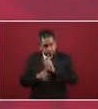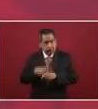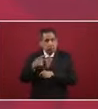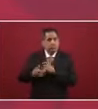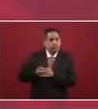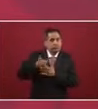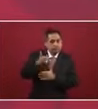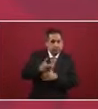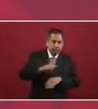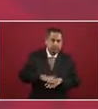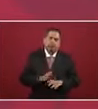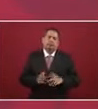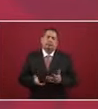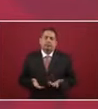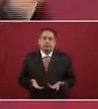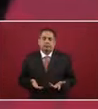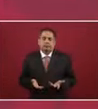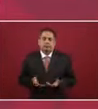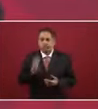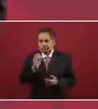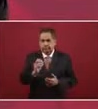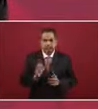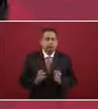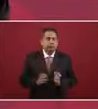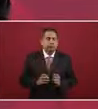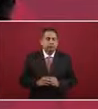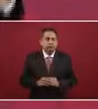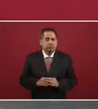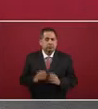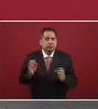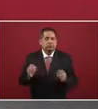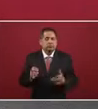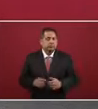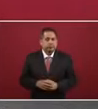pagar. O